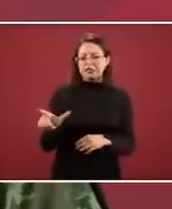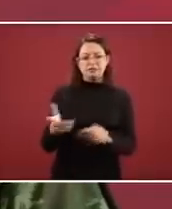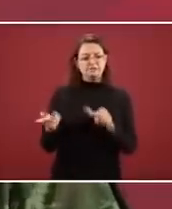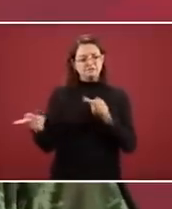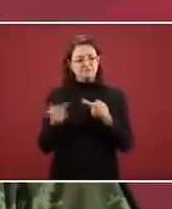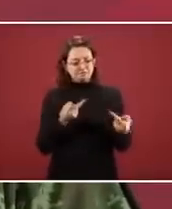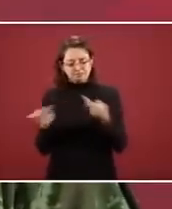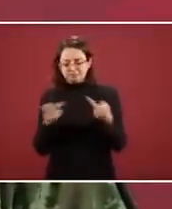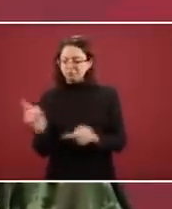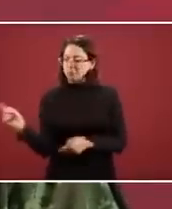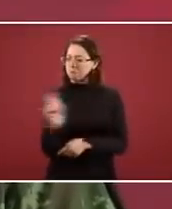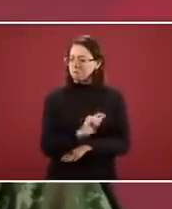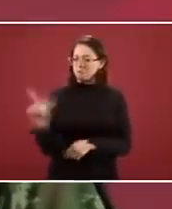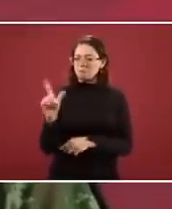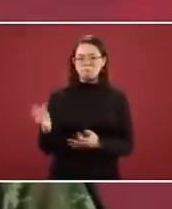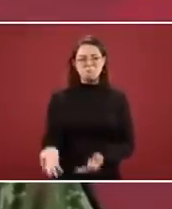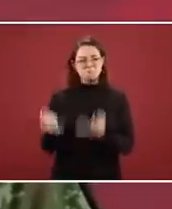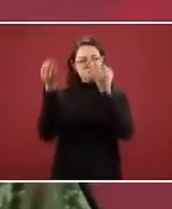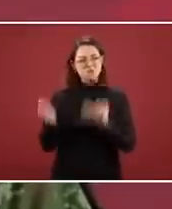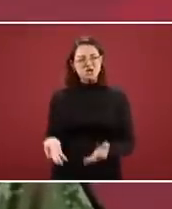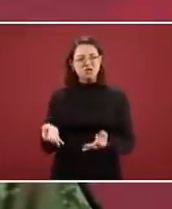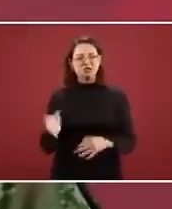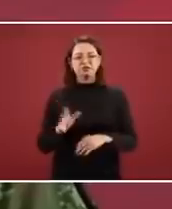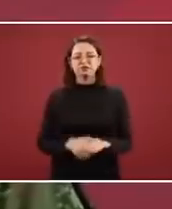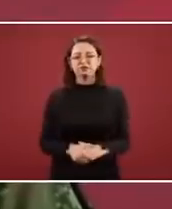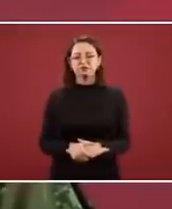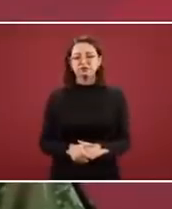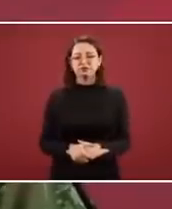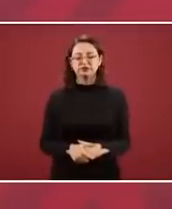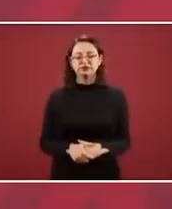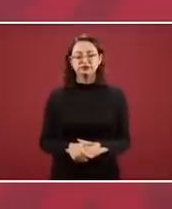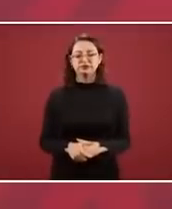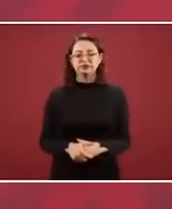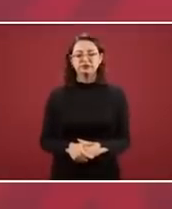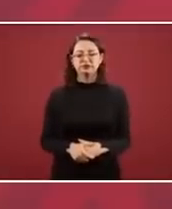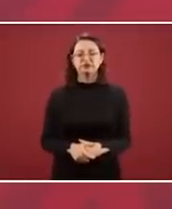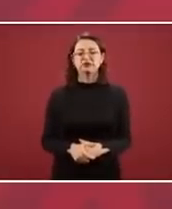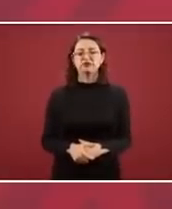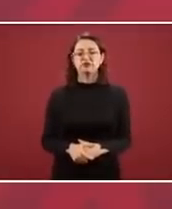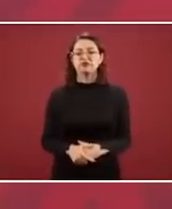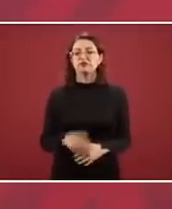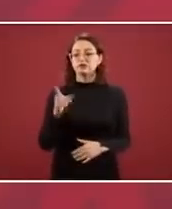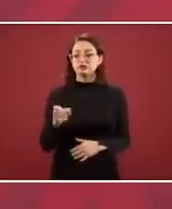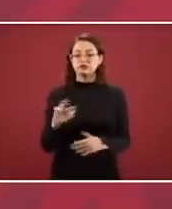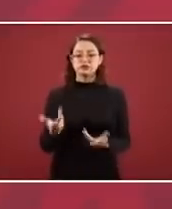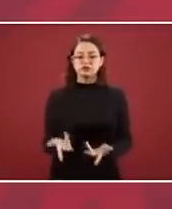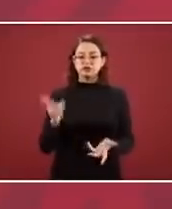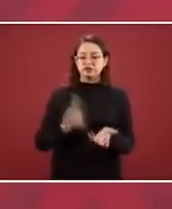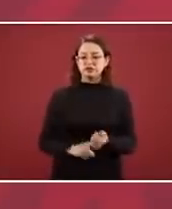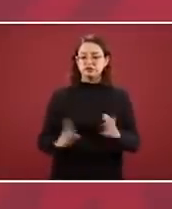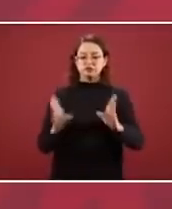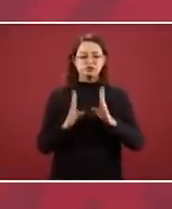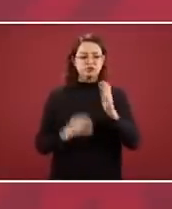preparación profesional excelente, un general de esos que a través de la carrera militar los ubica uno